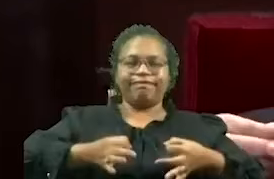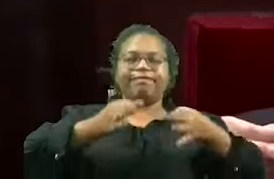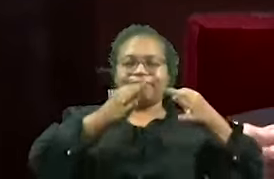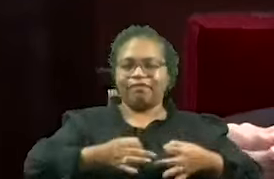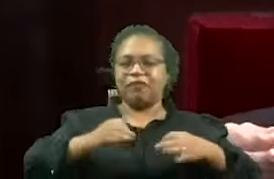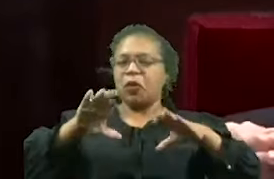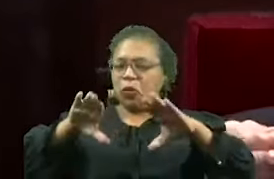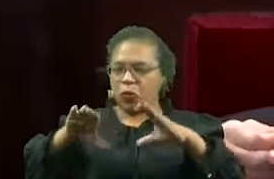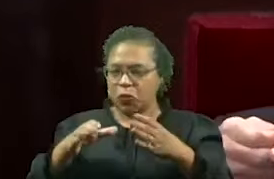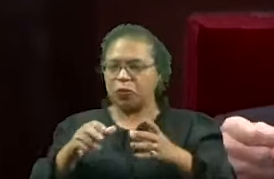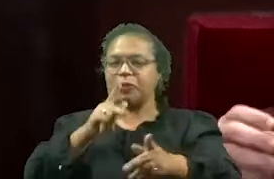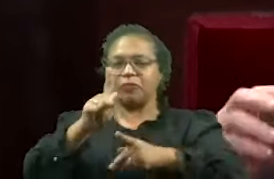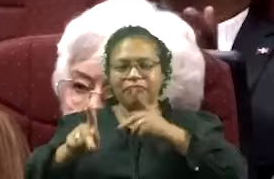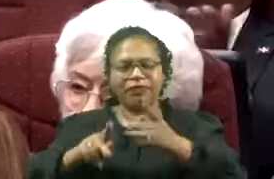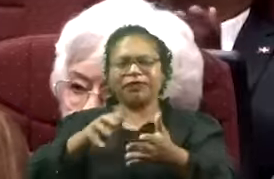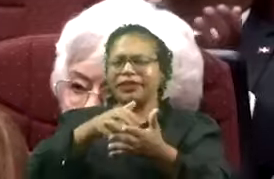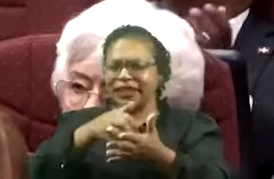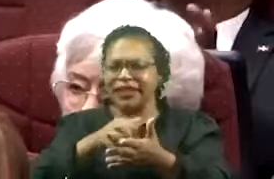pueblo